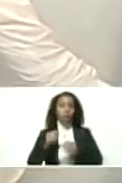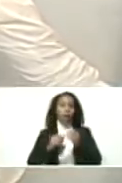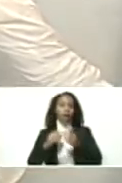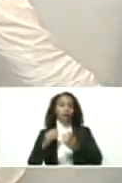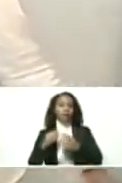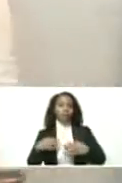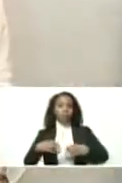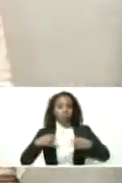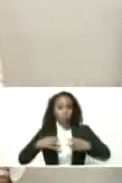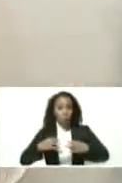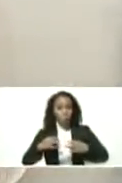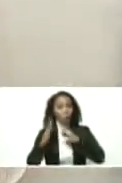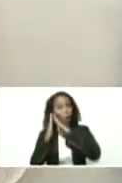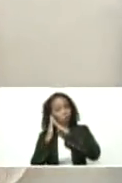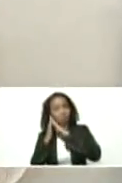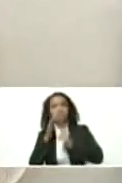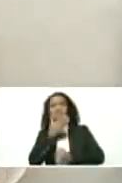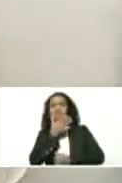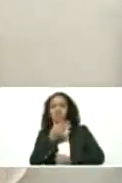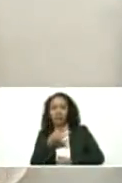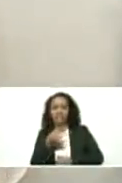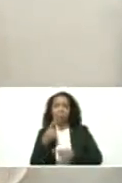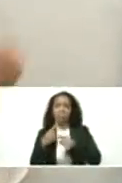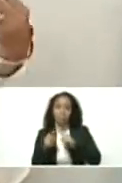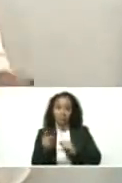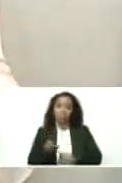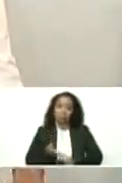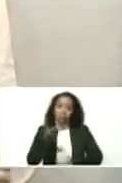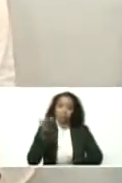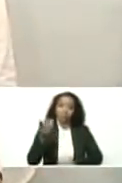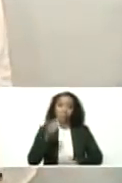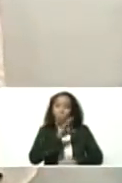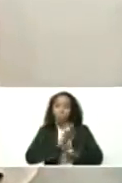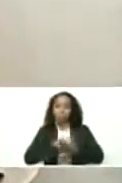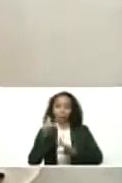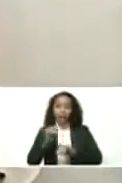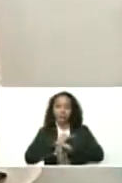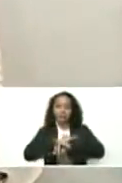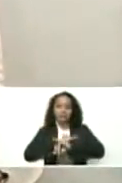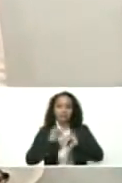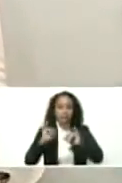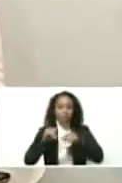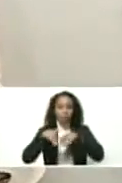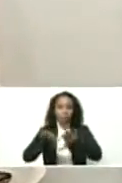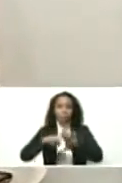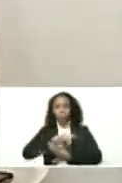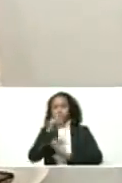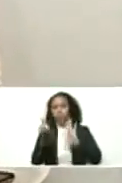muy sencilla, pero es digna de importación porque es de un excelente acabado.